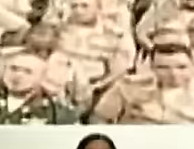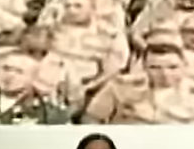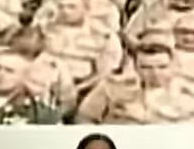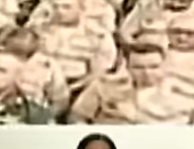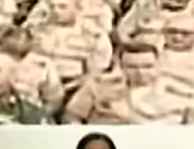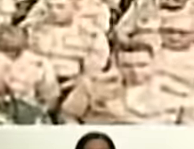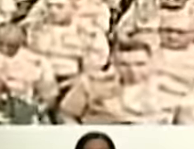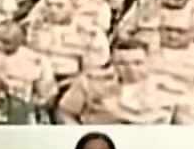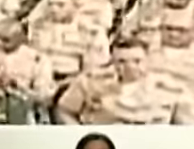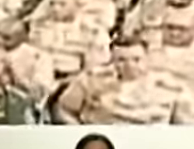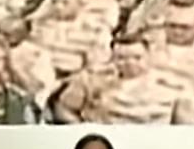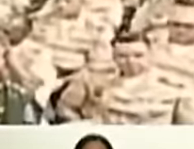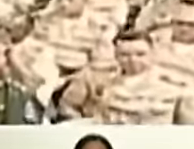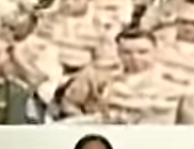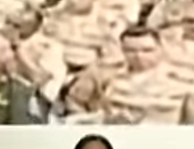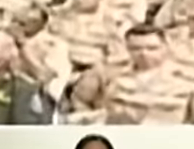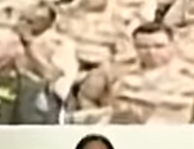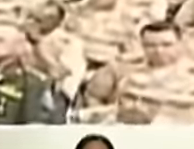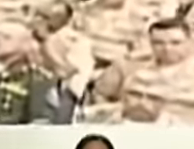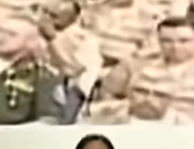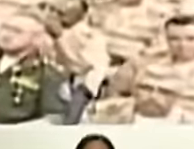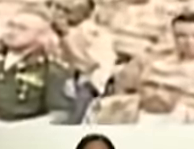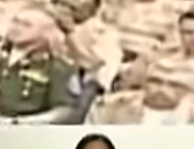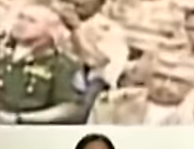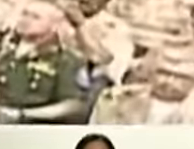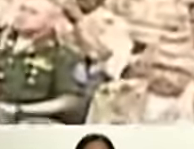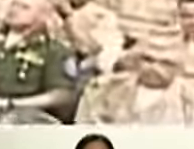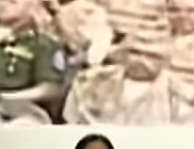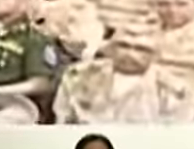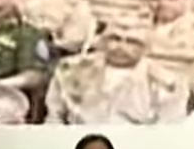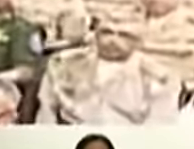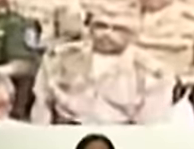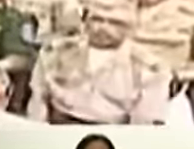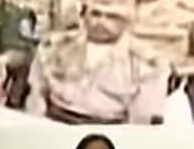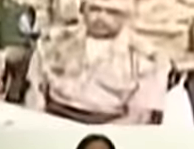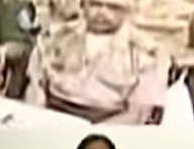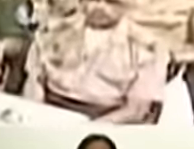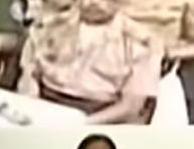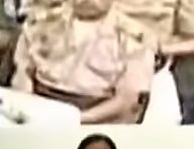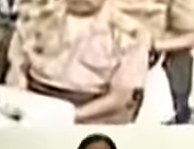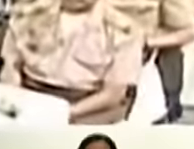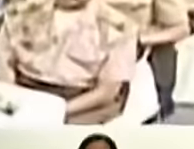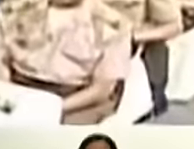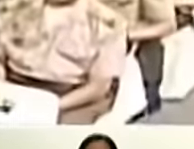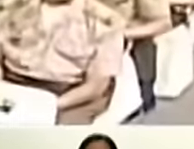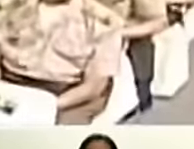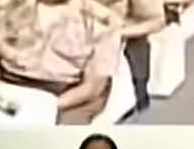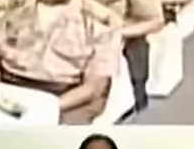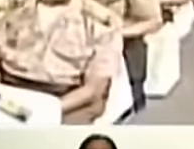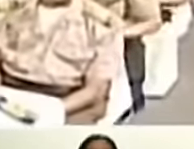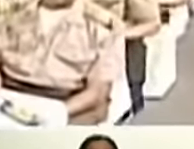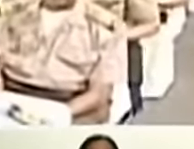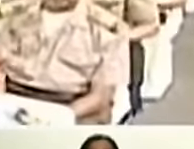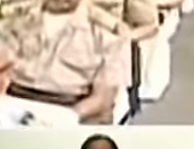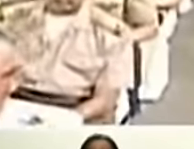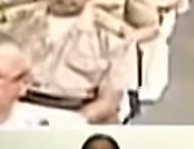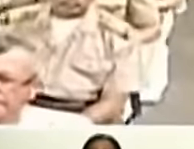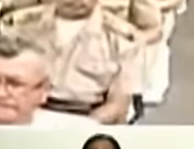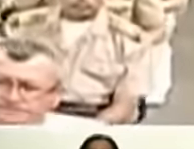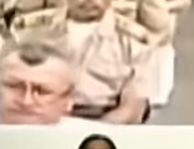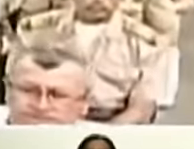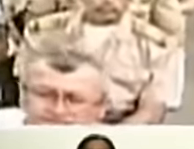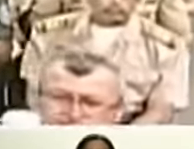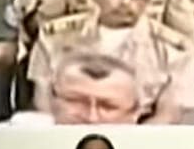precisamente. Un mapa de 1810 con el Esequibo también